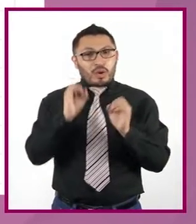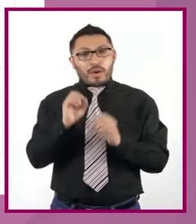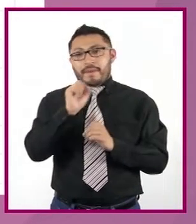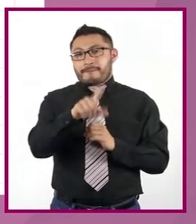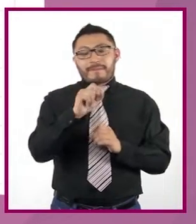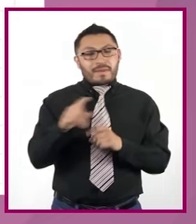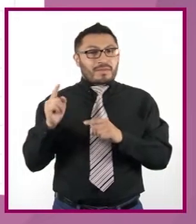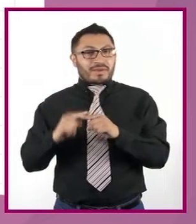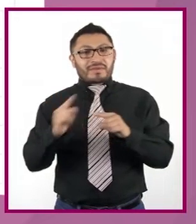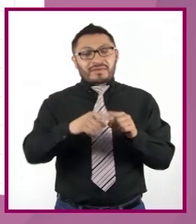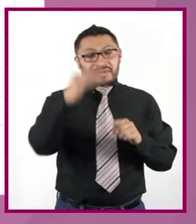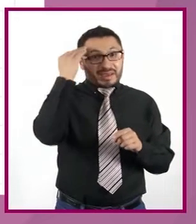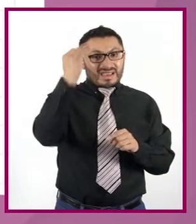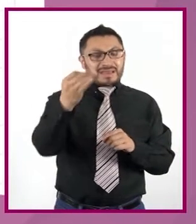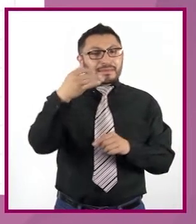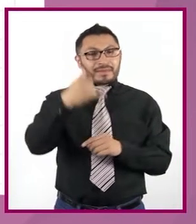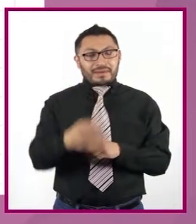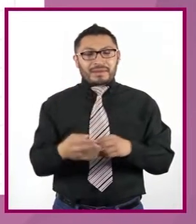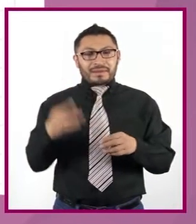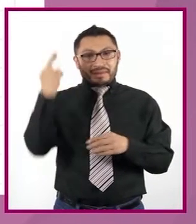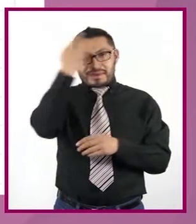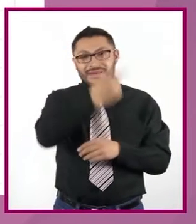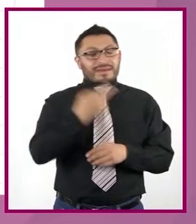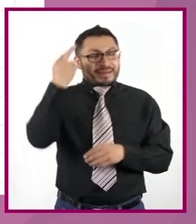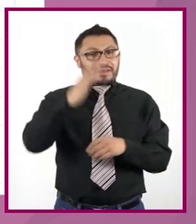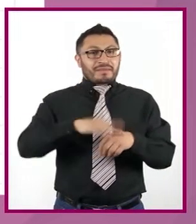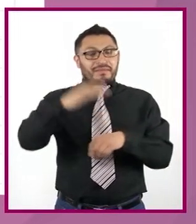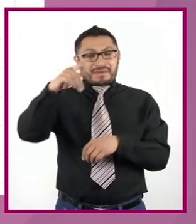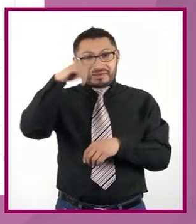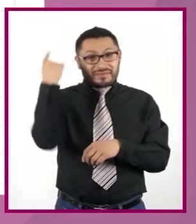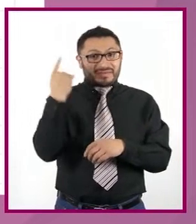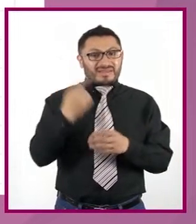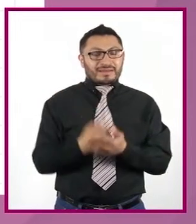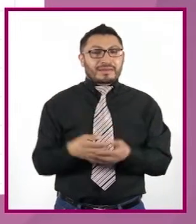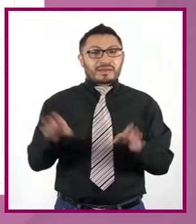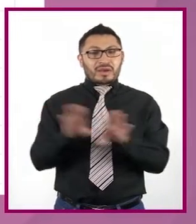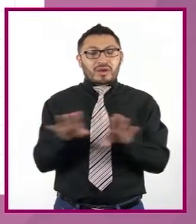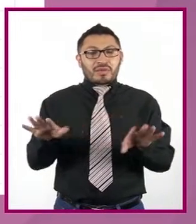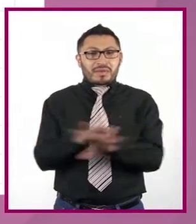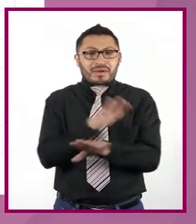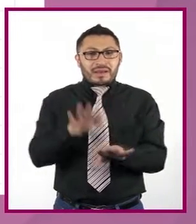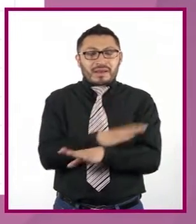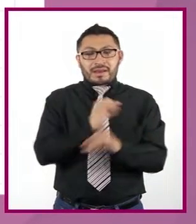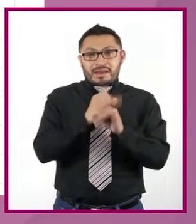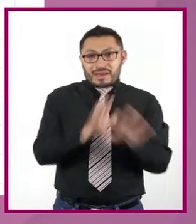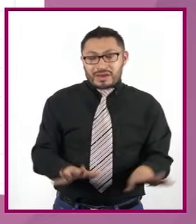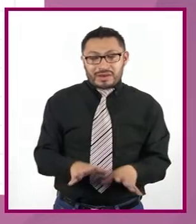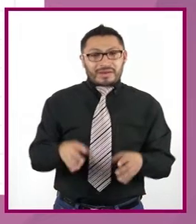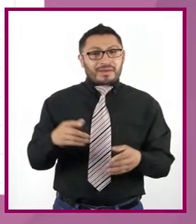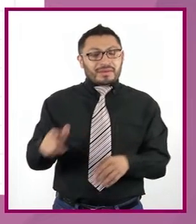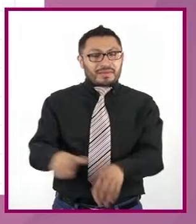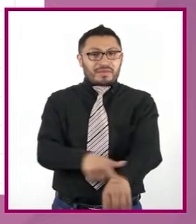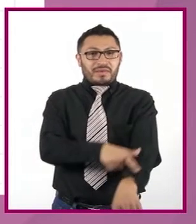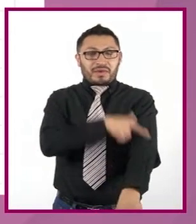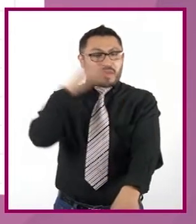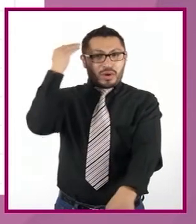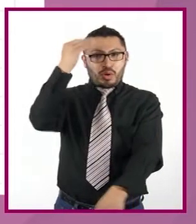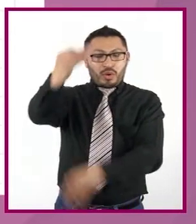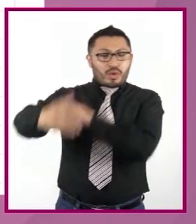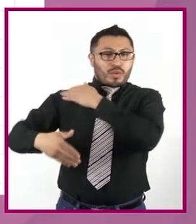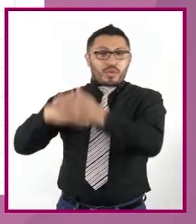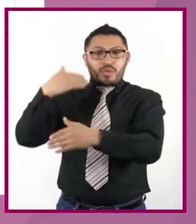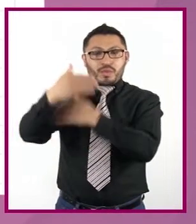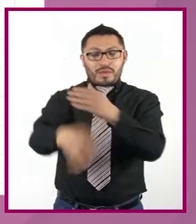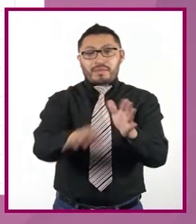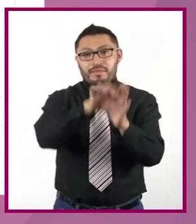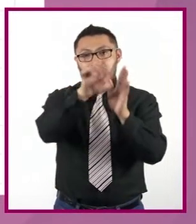diferentes momentos, y a observar con mayor facilidad cómo han cambiado los datos a lo largo del tiempo. Por